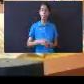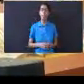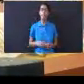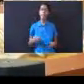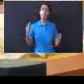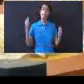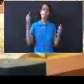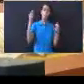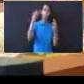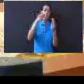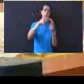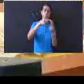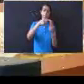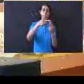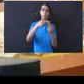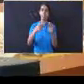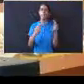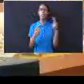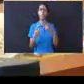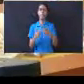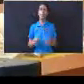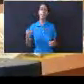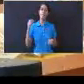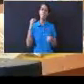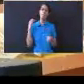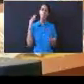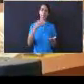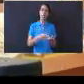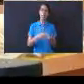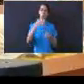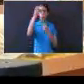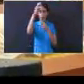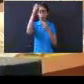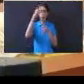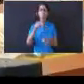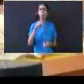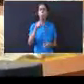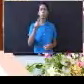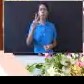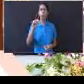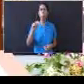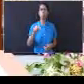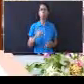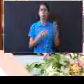ustedes ya no son súbditos de España. Ya no tenemos que pagarle nada.